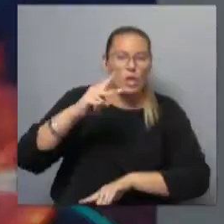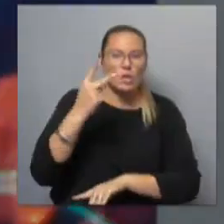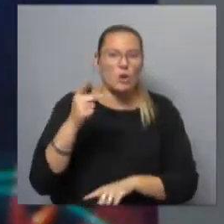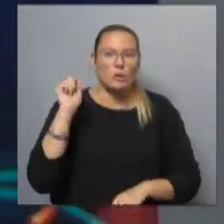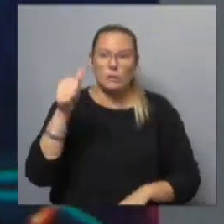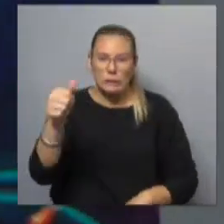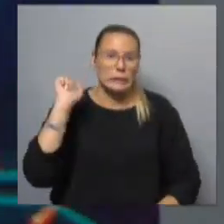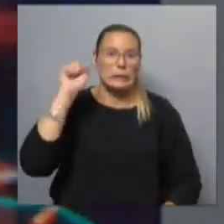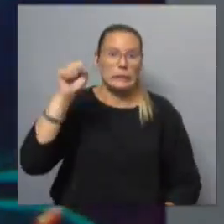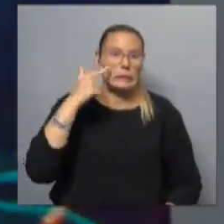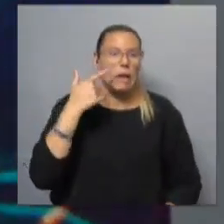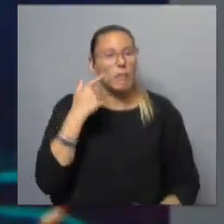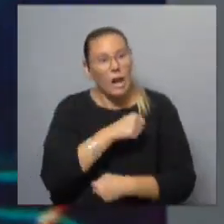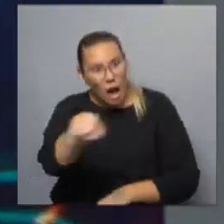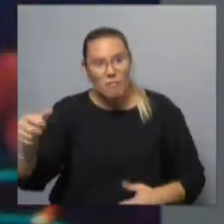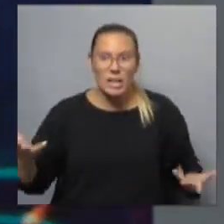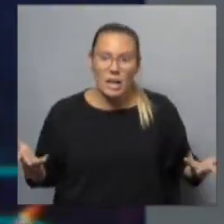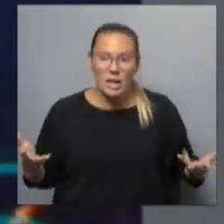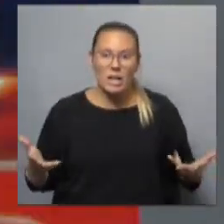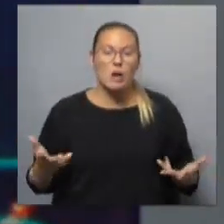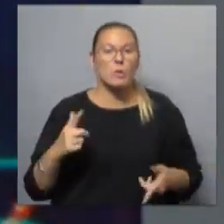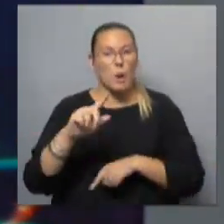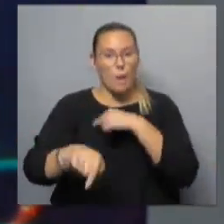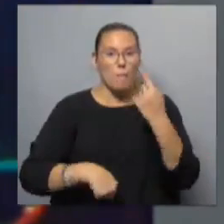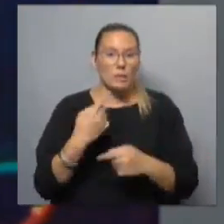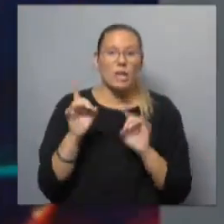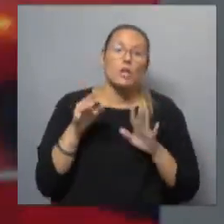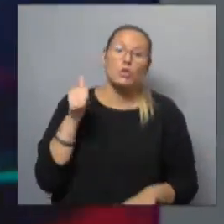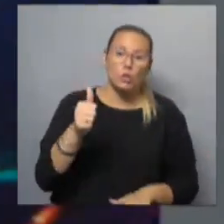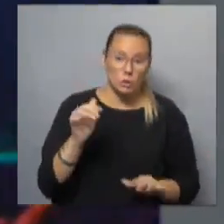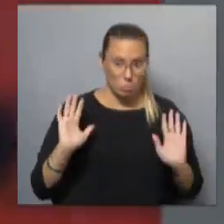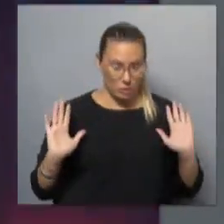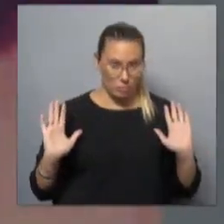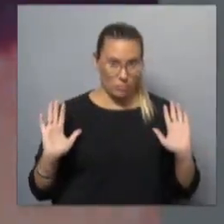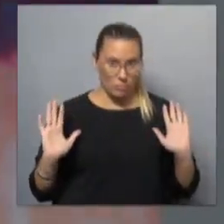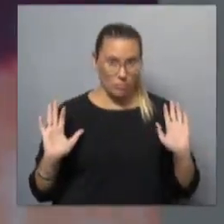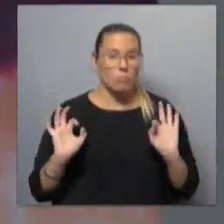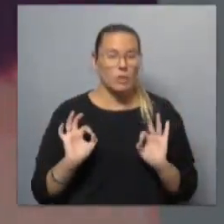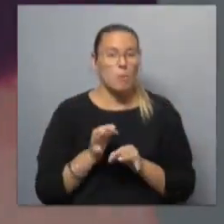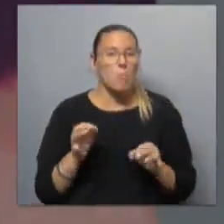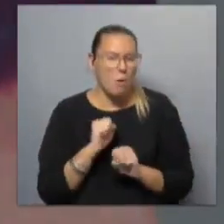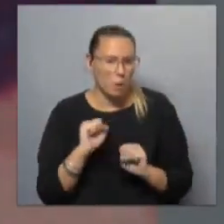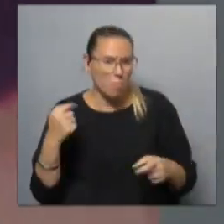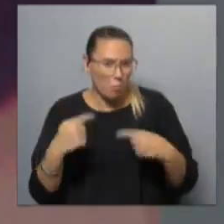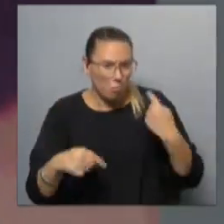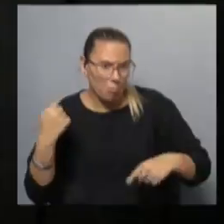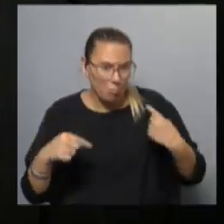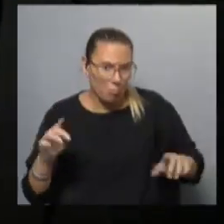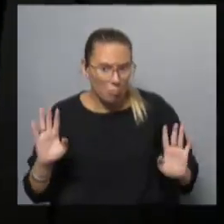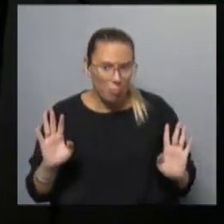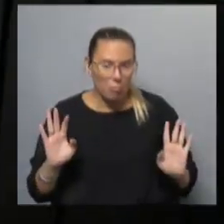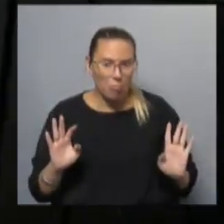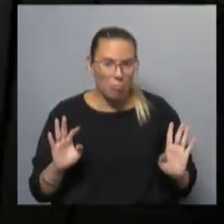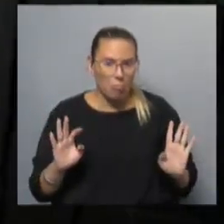muy ansiosa, diciendo, ábranme, ¿no? Pero bueno, mañana entonces solo timbre. Perfecto. ¿Ah? Podemos ir variando igual. Bueno, bien.